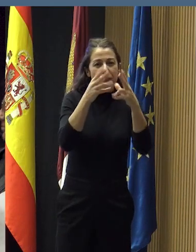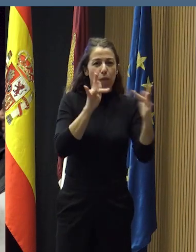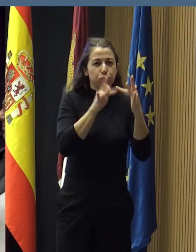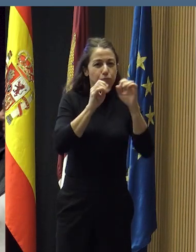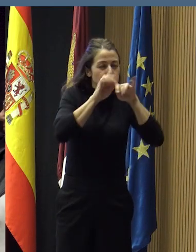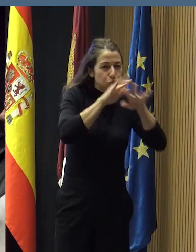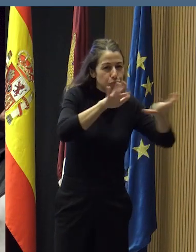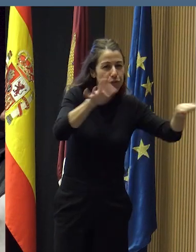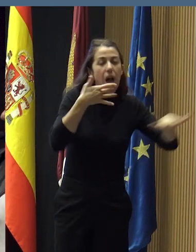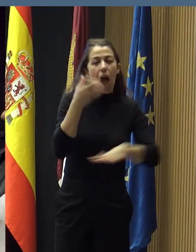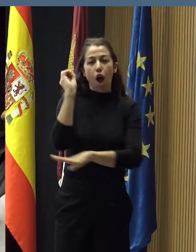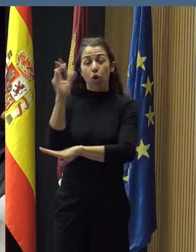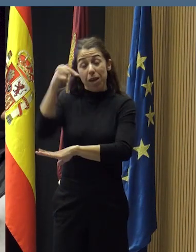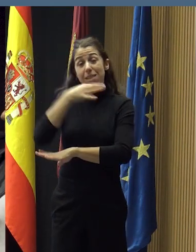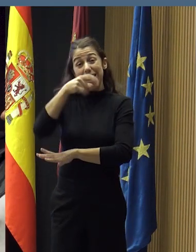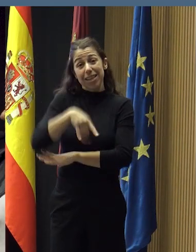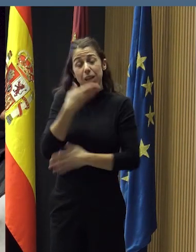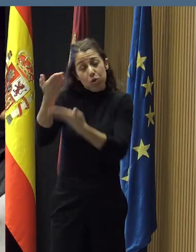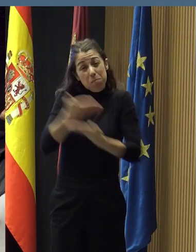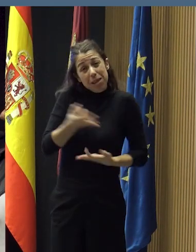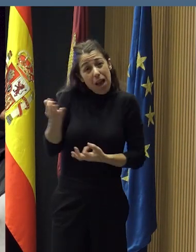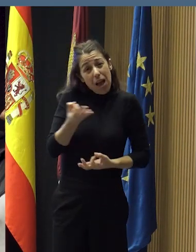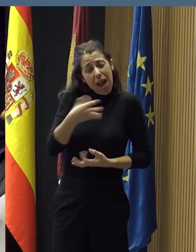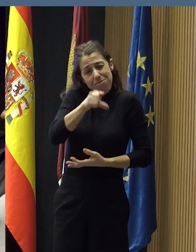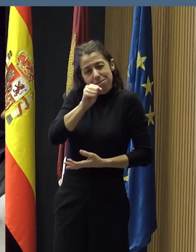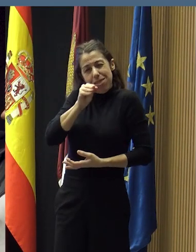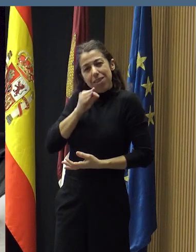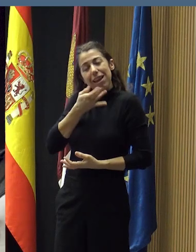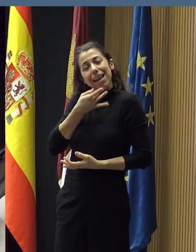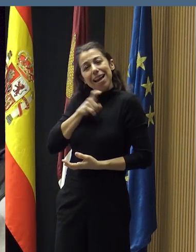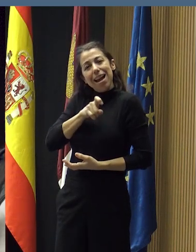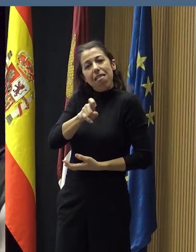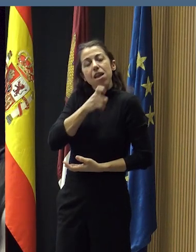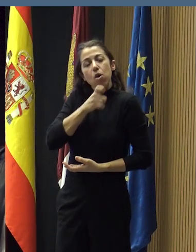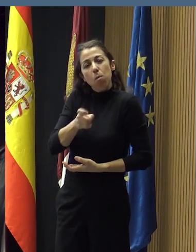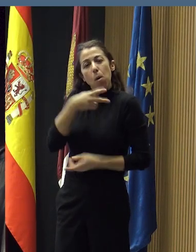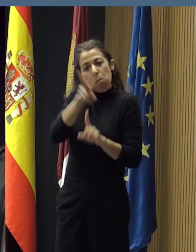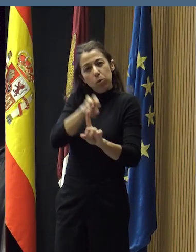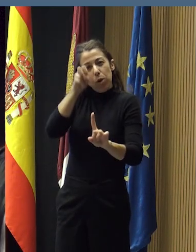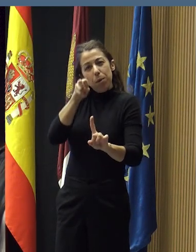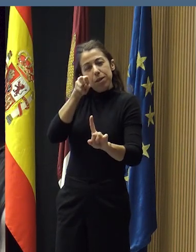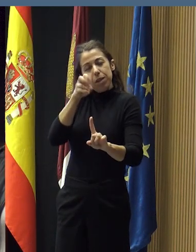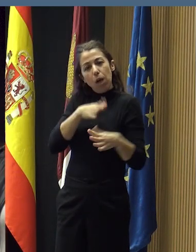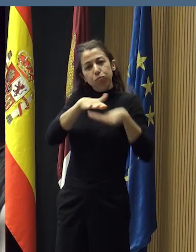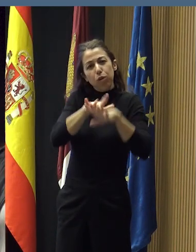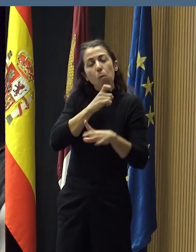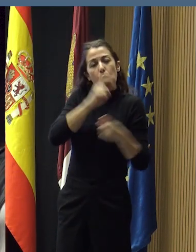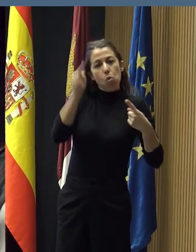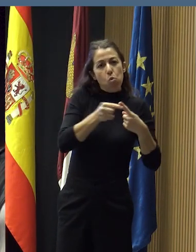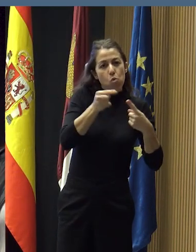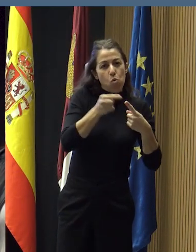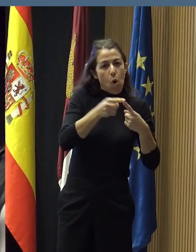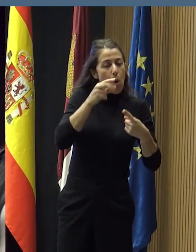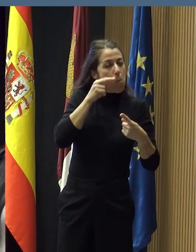La conferencia de esta tarde nos va a invitar a comprender el cáncer desde perspectivas complementarias. Por un lado,